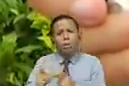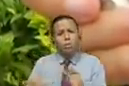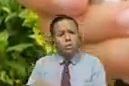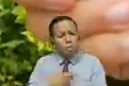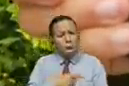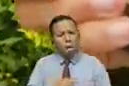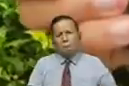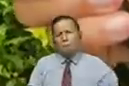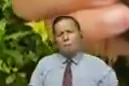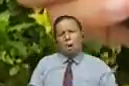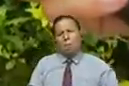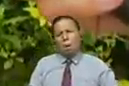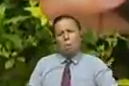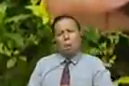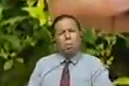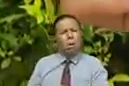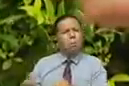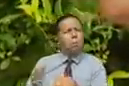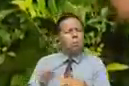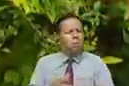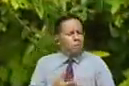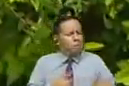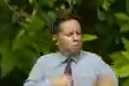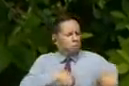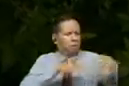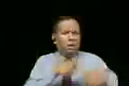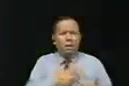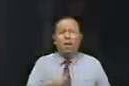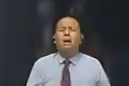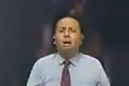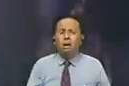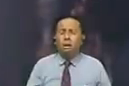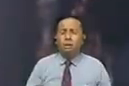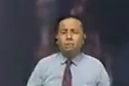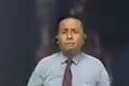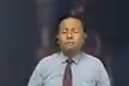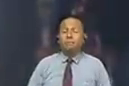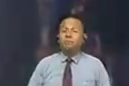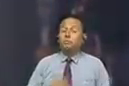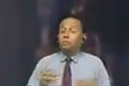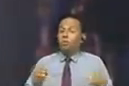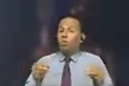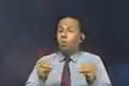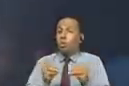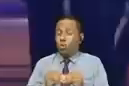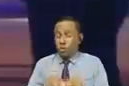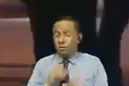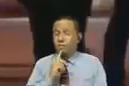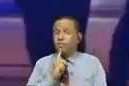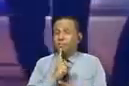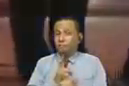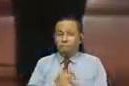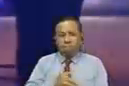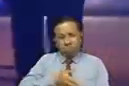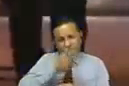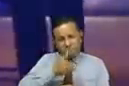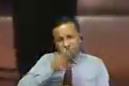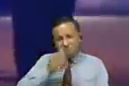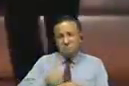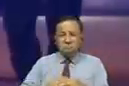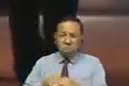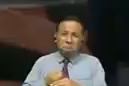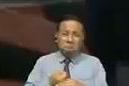que él ande arrebatándole la vida a las personas como sin nada. Los crímenes han vuelto por sus fueros y solo en la zona 8